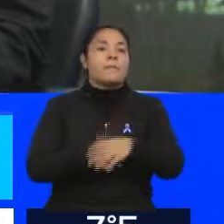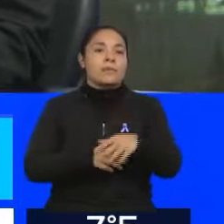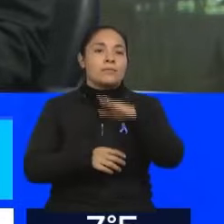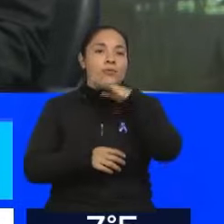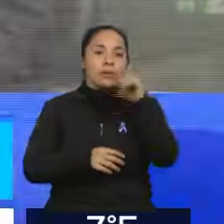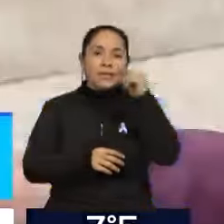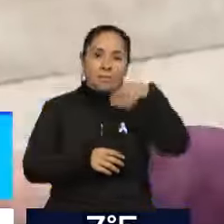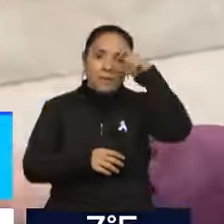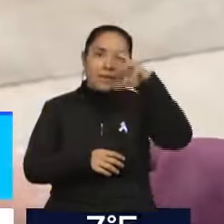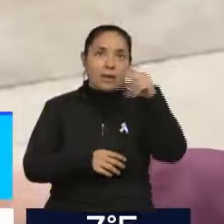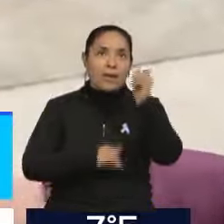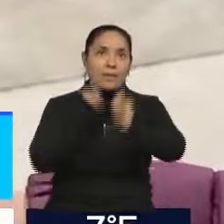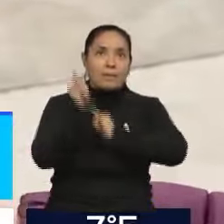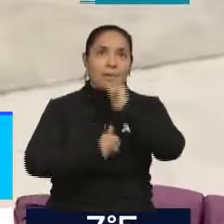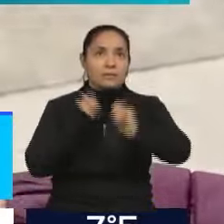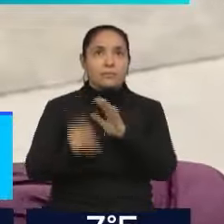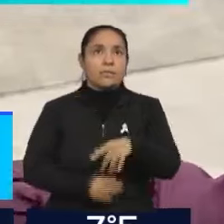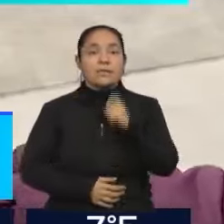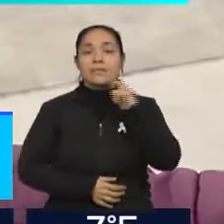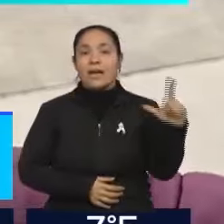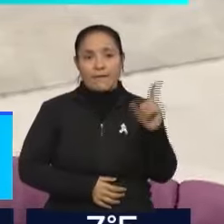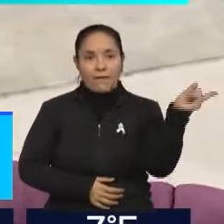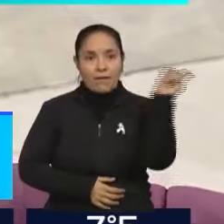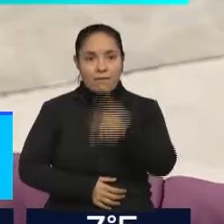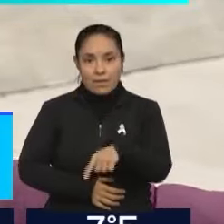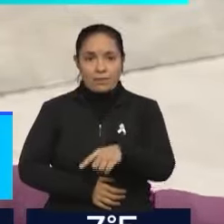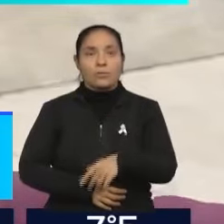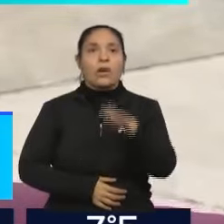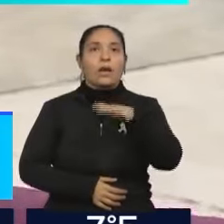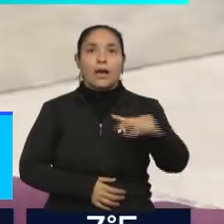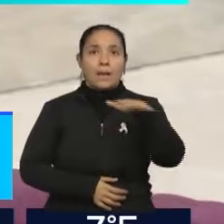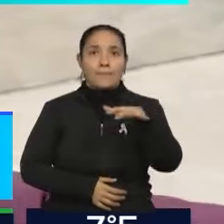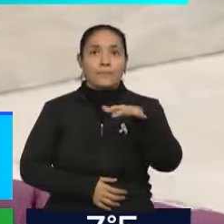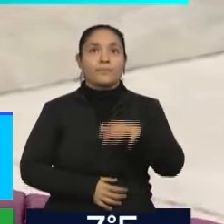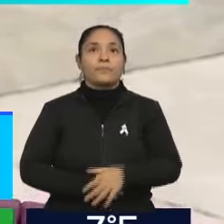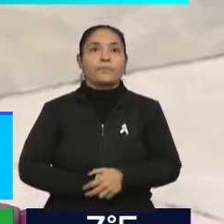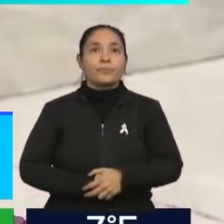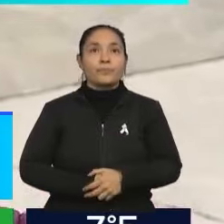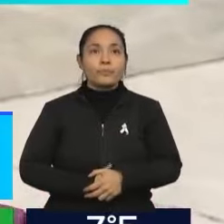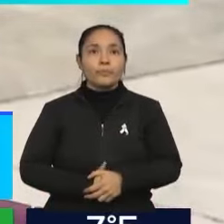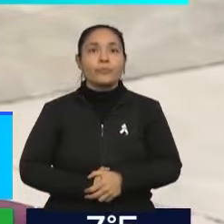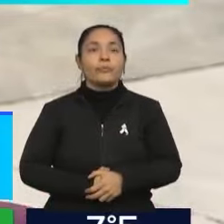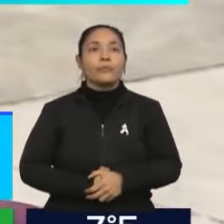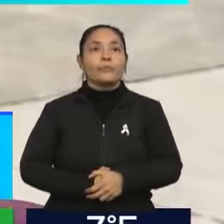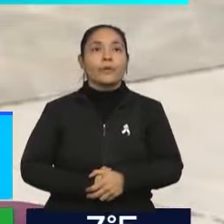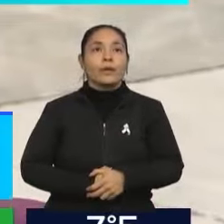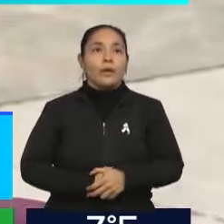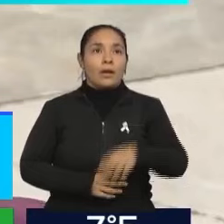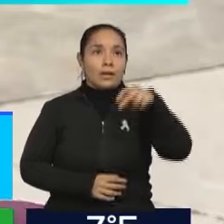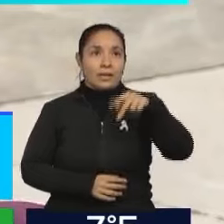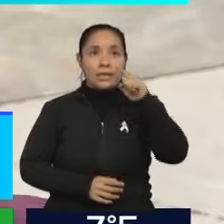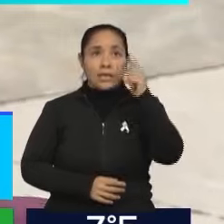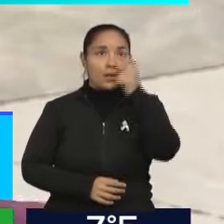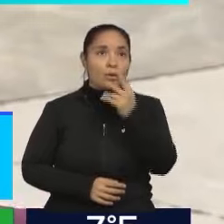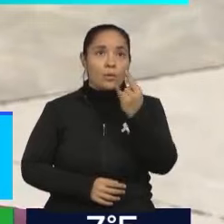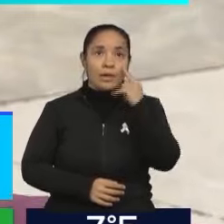Natorres. Hemos venido a San Rafael, estamos en Nihuel 1, anunciando que el gobierno de la provincia